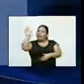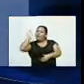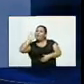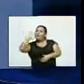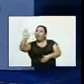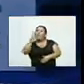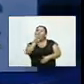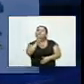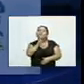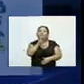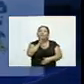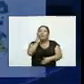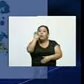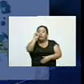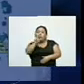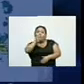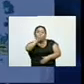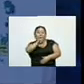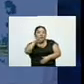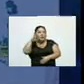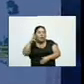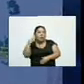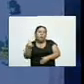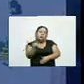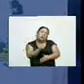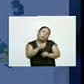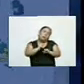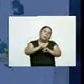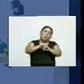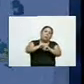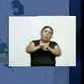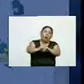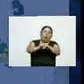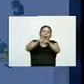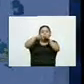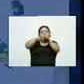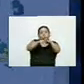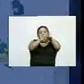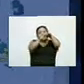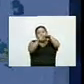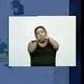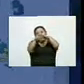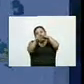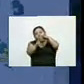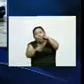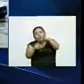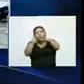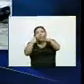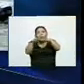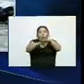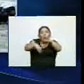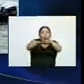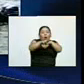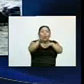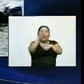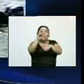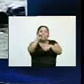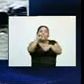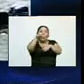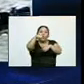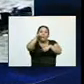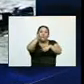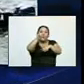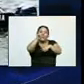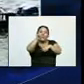confirman que al menos 26 personas han fallecido en un naufragio en el sector de La Mosquita en el departamento